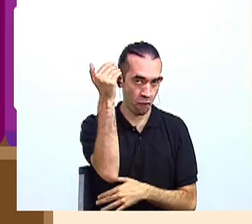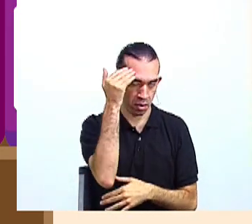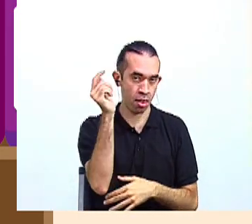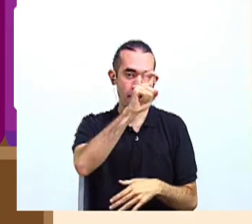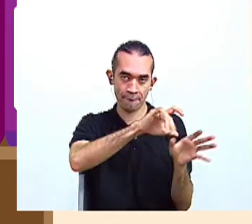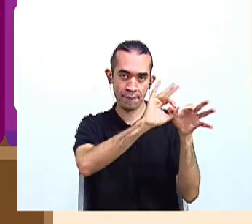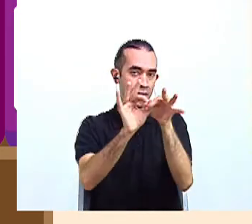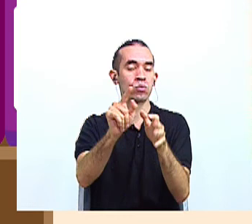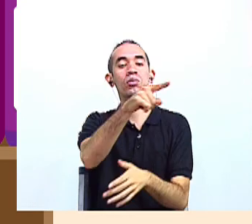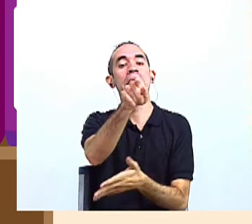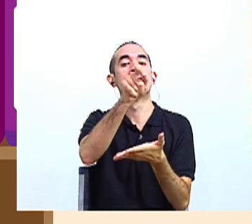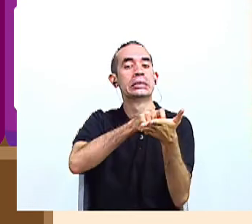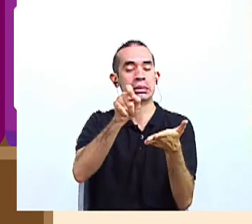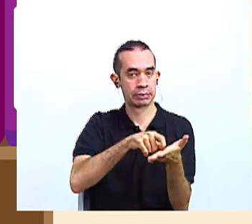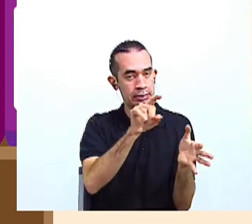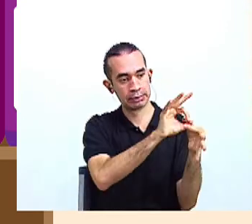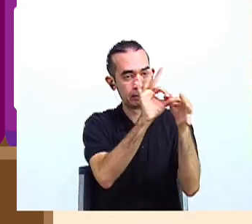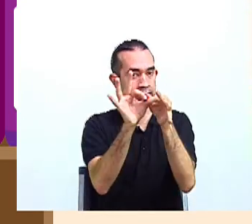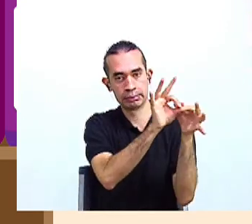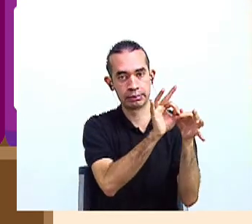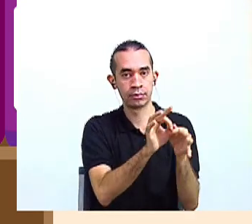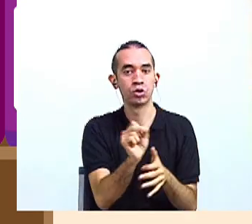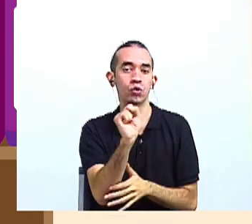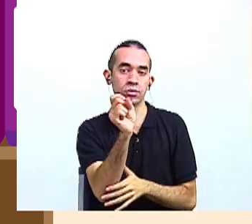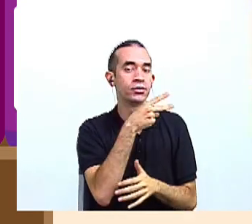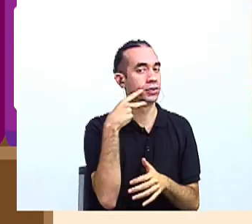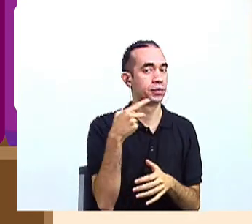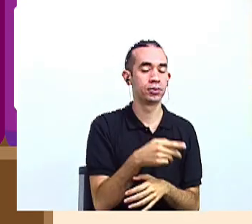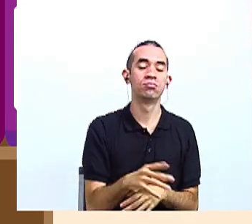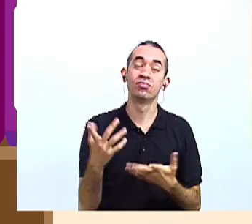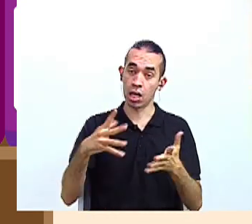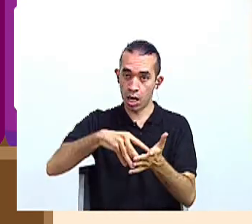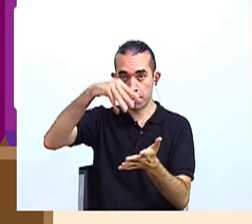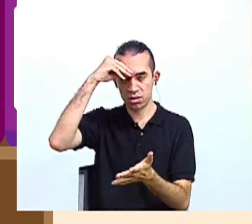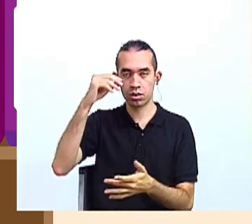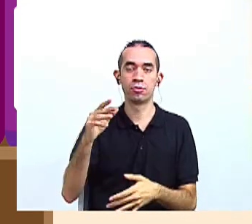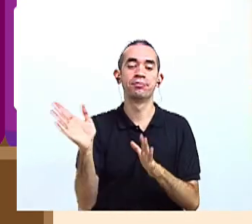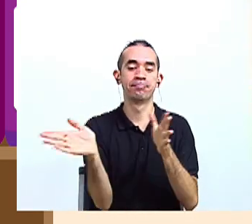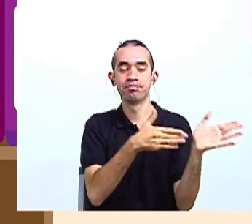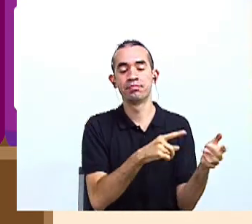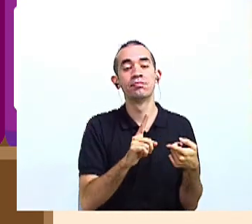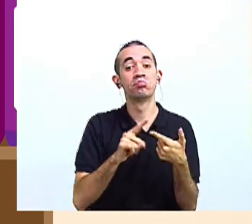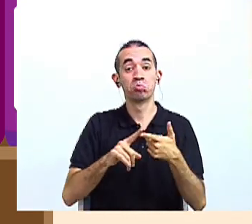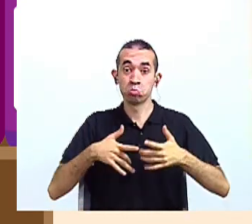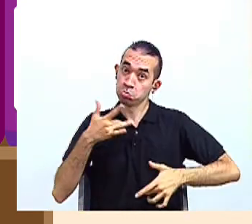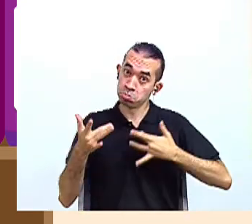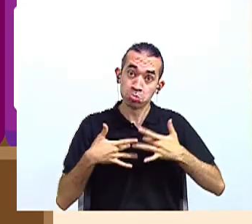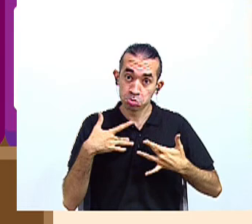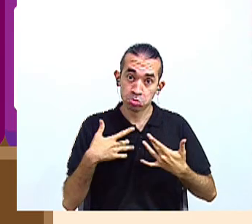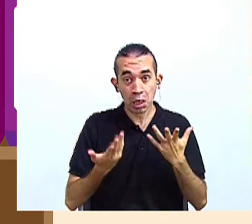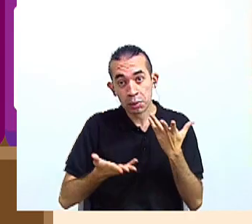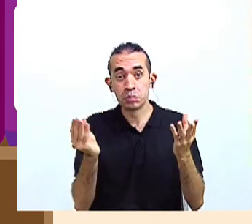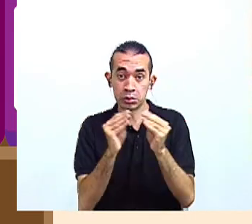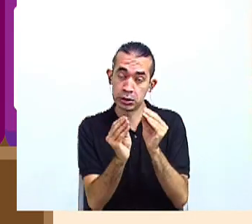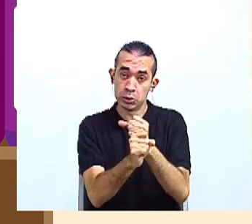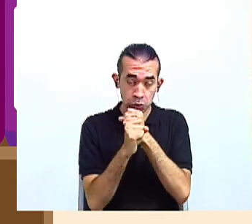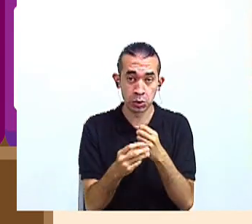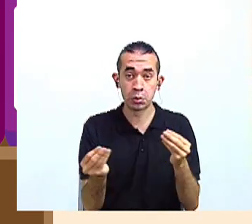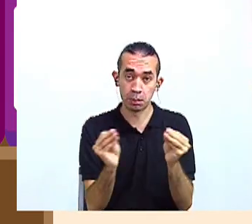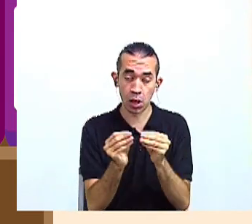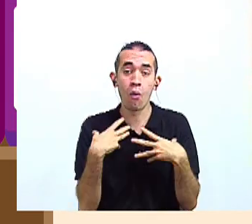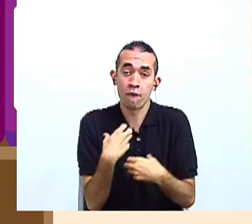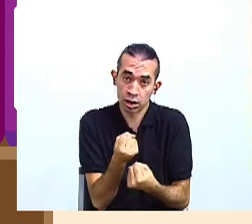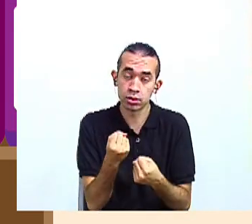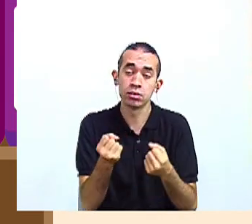nuestros trabajos escritos, ¿sí? Hemos aprendido eso. ¿Cómo nos sentimos? Posiblemente más seguros, más confiados, porque